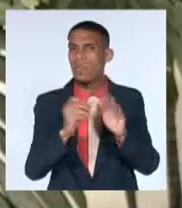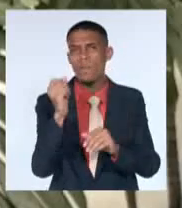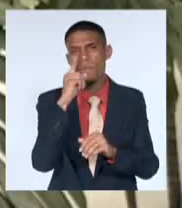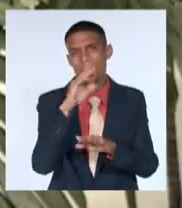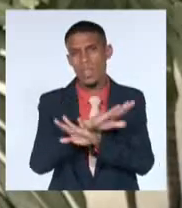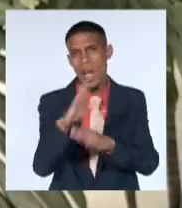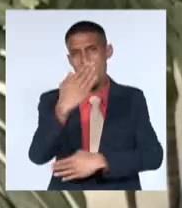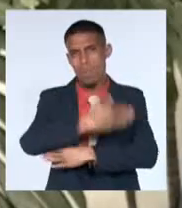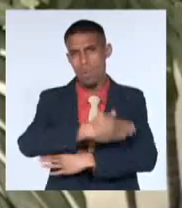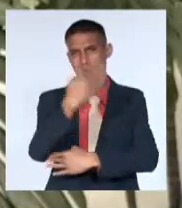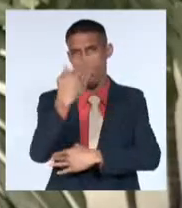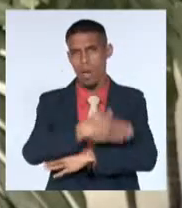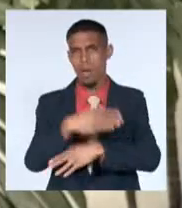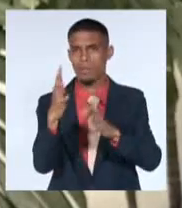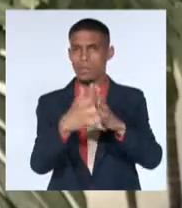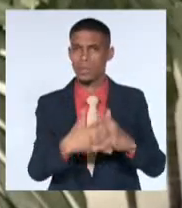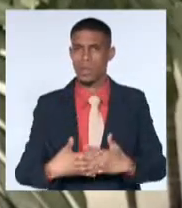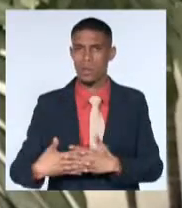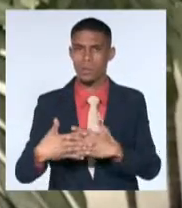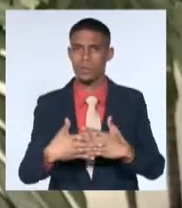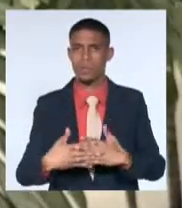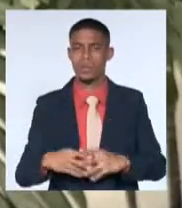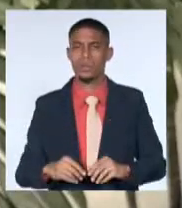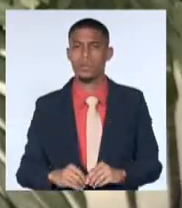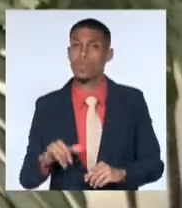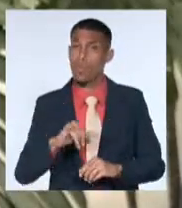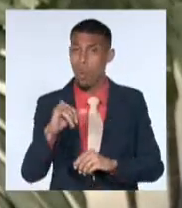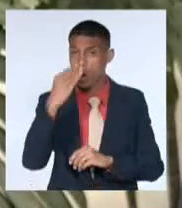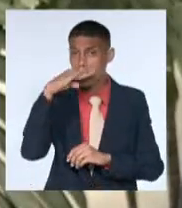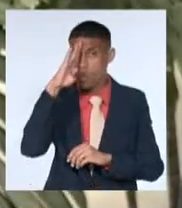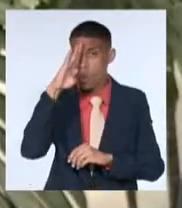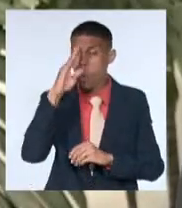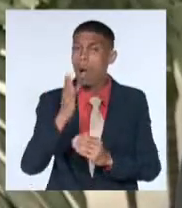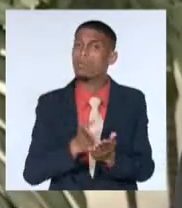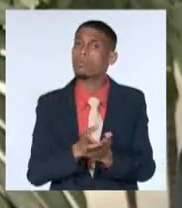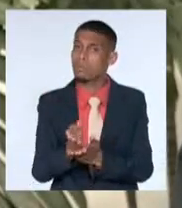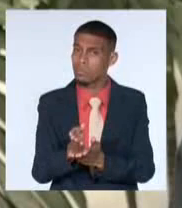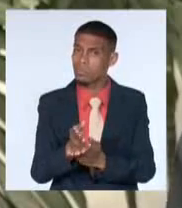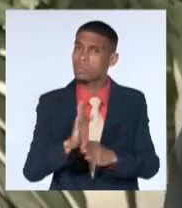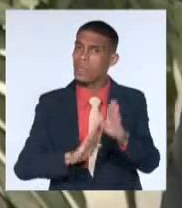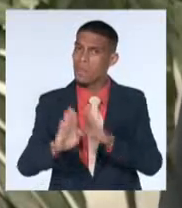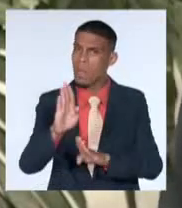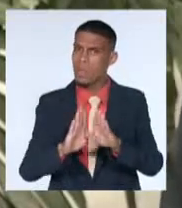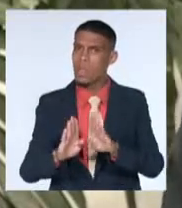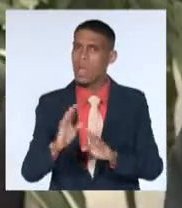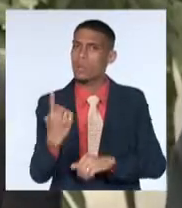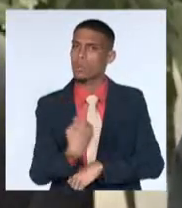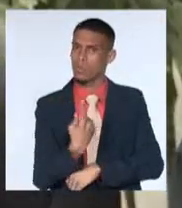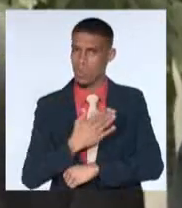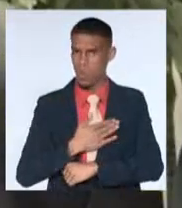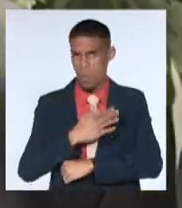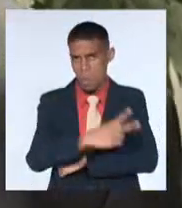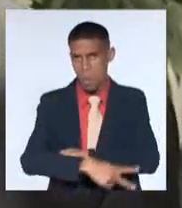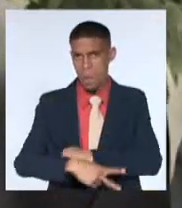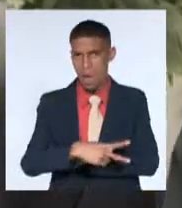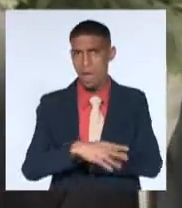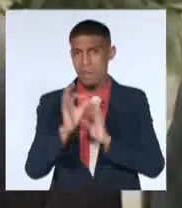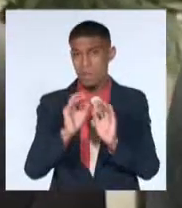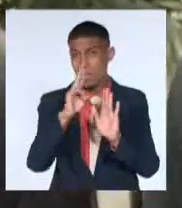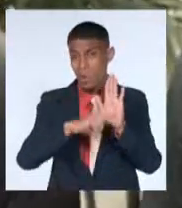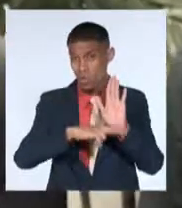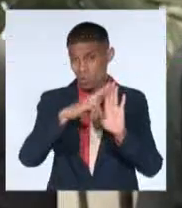impuestas por los Estados Unidos, de la misma manera que Cuba continuará respaldando a respecto de las resoluciones que se